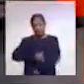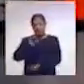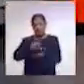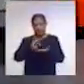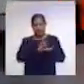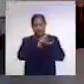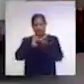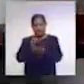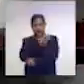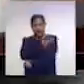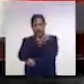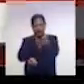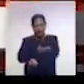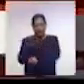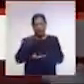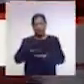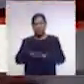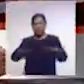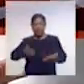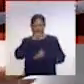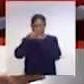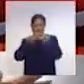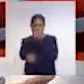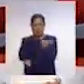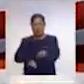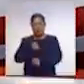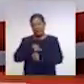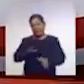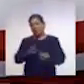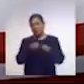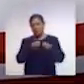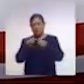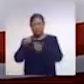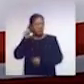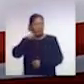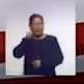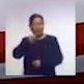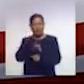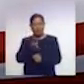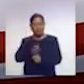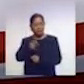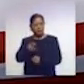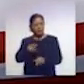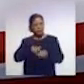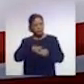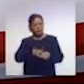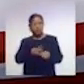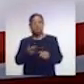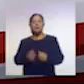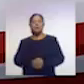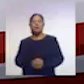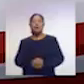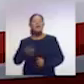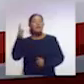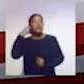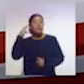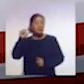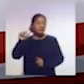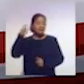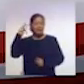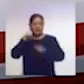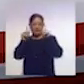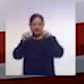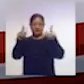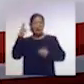Gracias por acompañarnos. Esta es la segunda emisión de Ahora Noticias con mucha información. Como siempre, la invitación para que nos siga a través de Radio Altiplano,